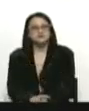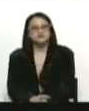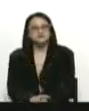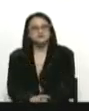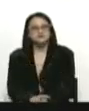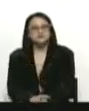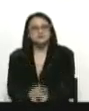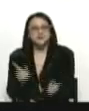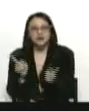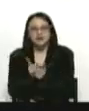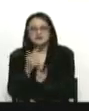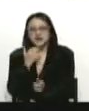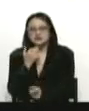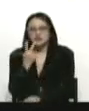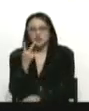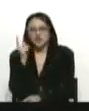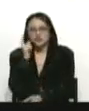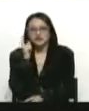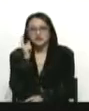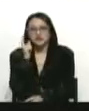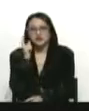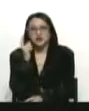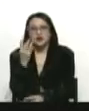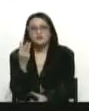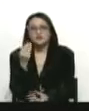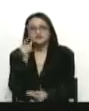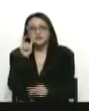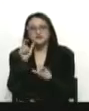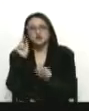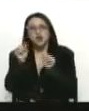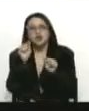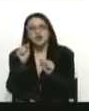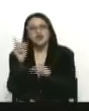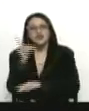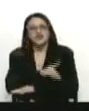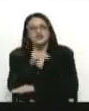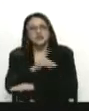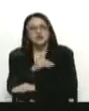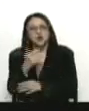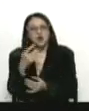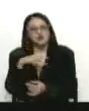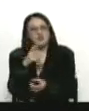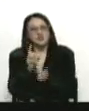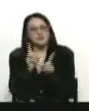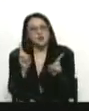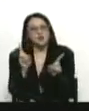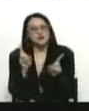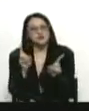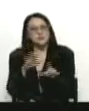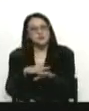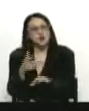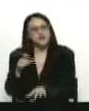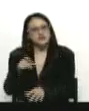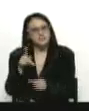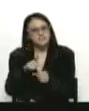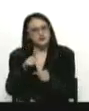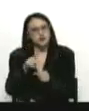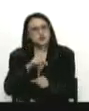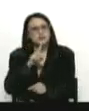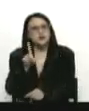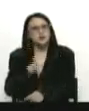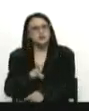Hace muy poco, hace casi 2 días, muchos le llamaban dictador y hoy le llaman demócrata. Yo quiero preguntarle directo, ¿esto es porque necesitan petróleo? Se lo tengo que